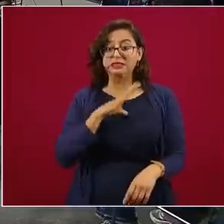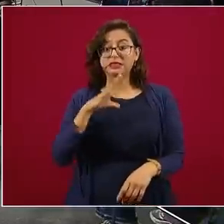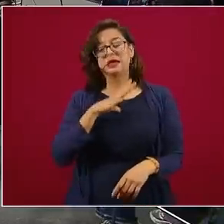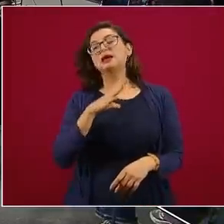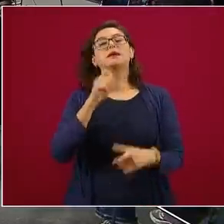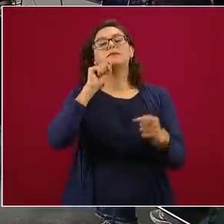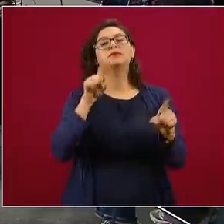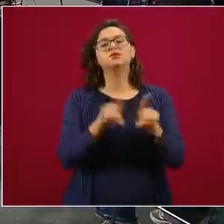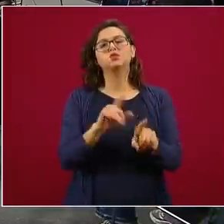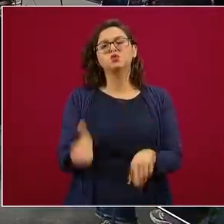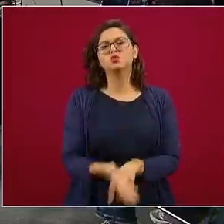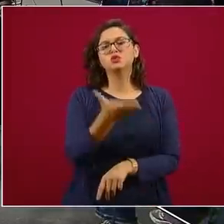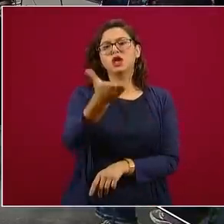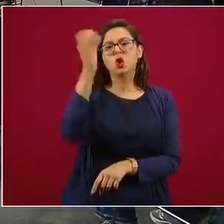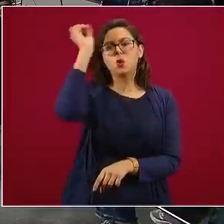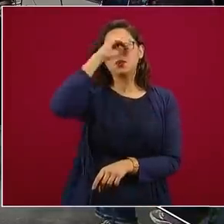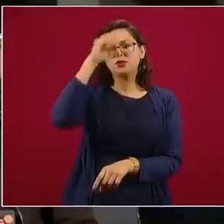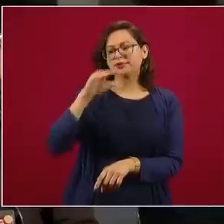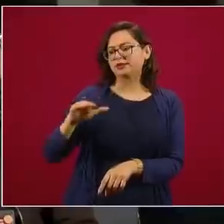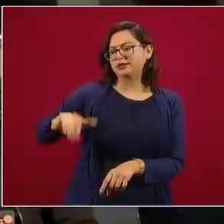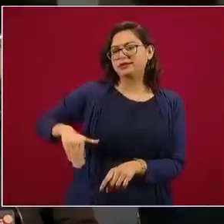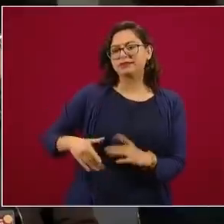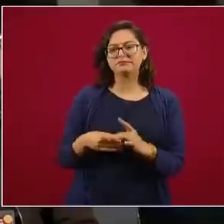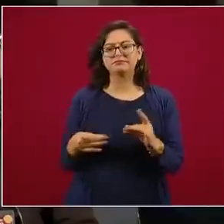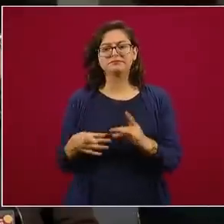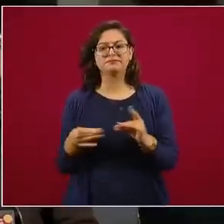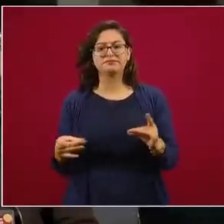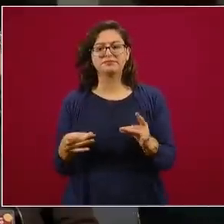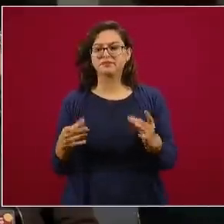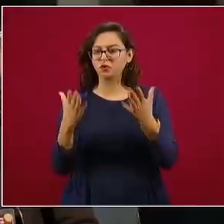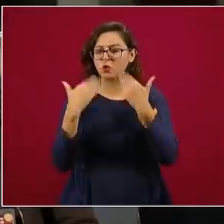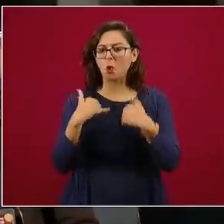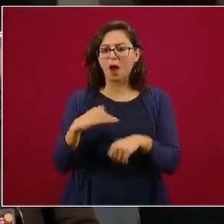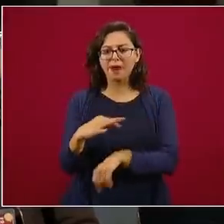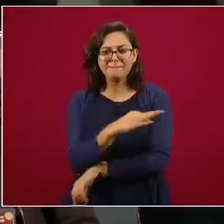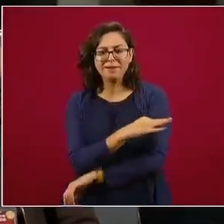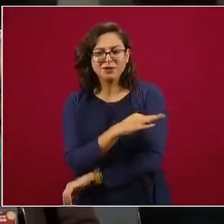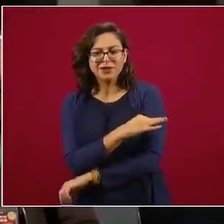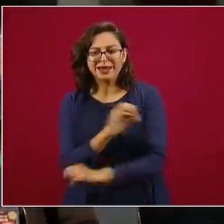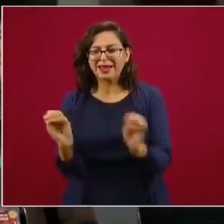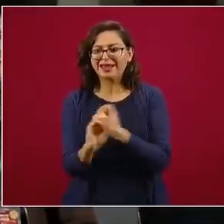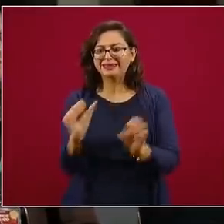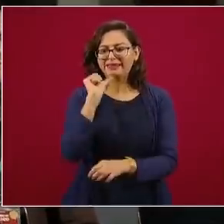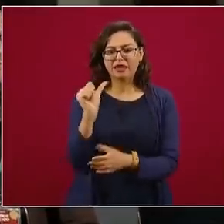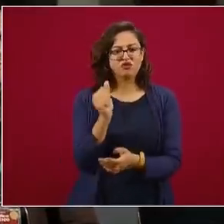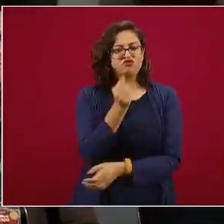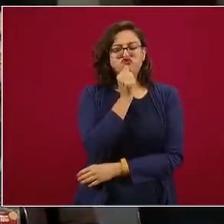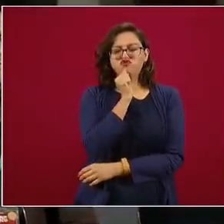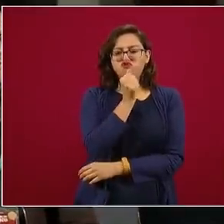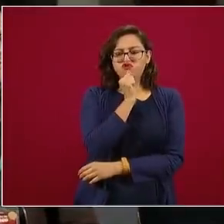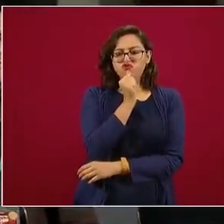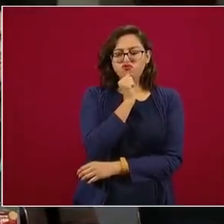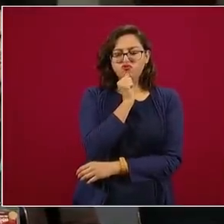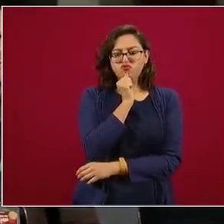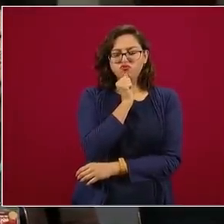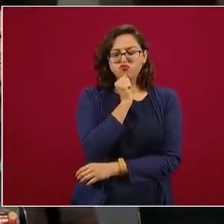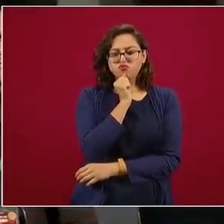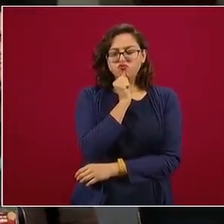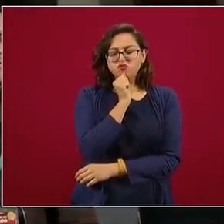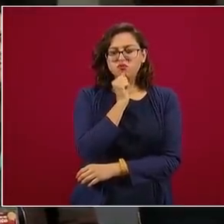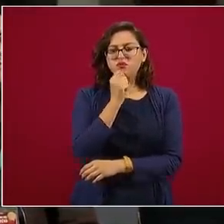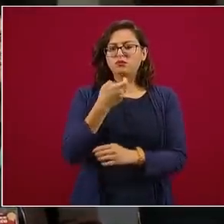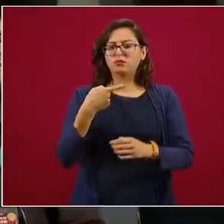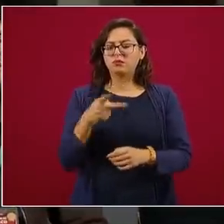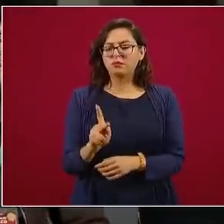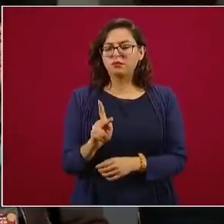López-Gatell. Nos acaba de decir hace un momento que no existe ninguna vacuna, e incluso algunos medios que